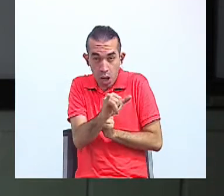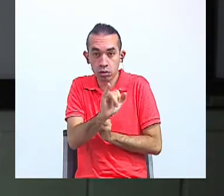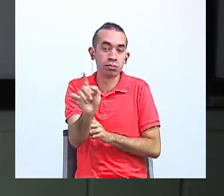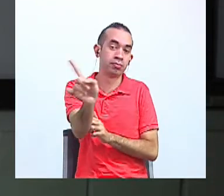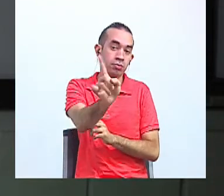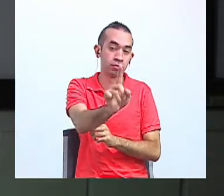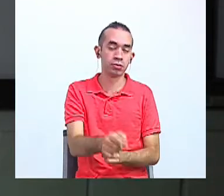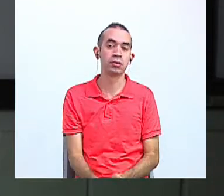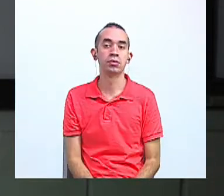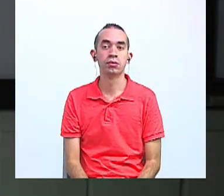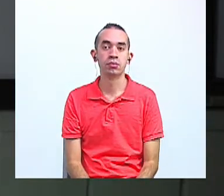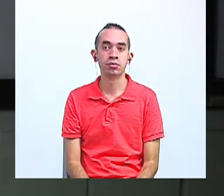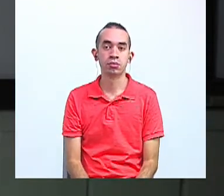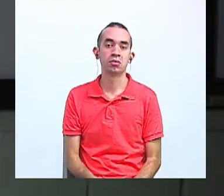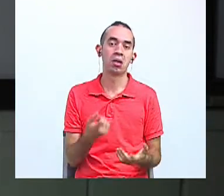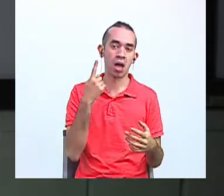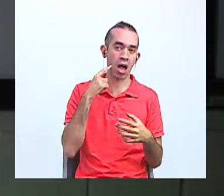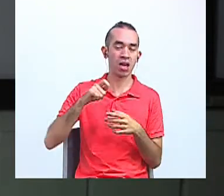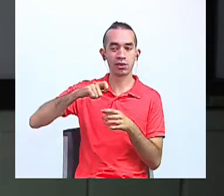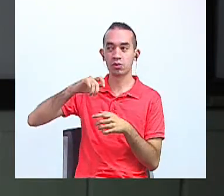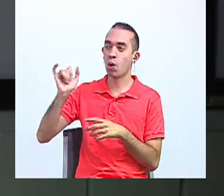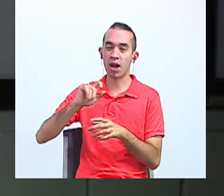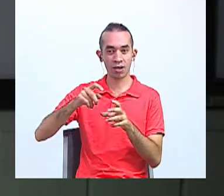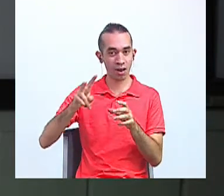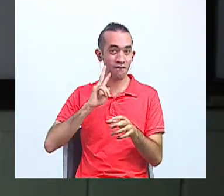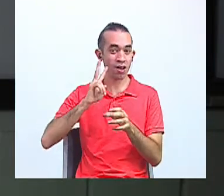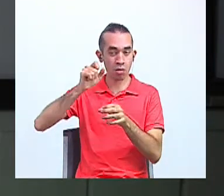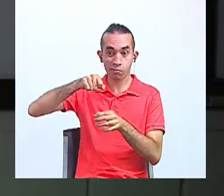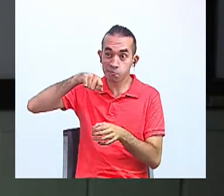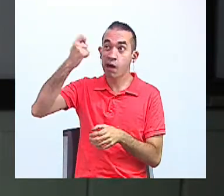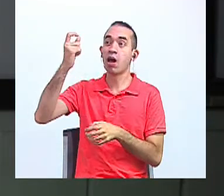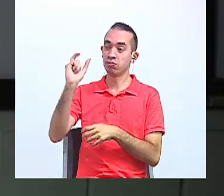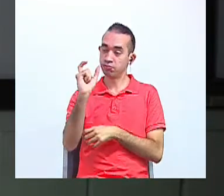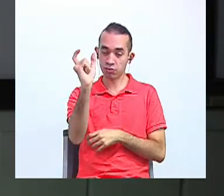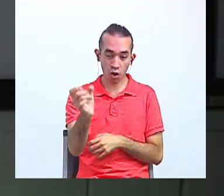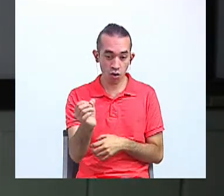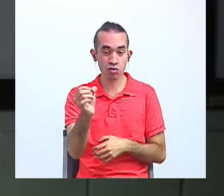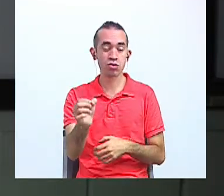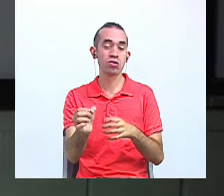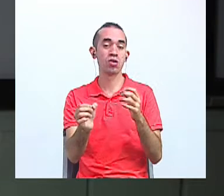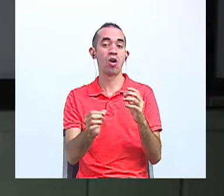tenemos de corcho, madera, latón, aluminio,